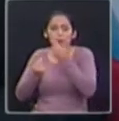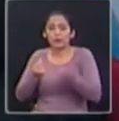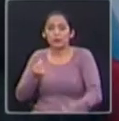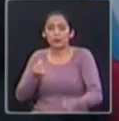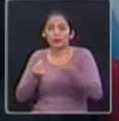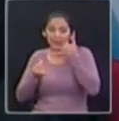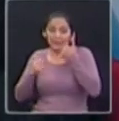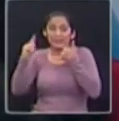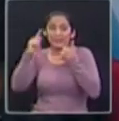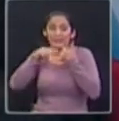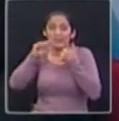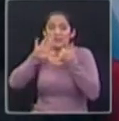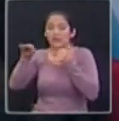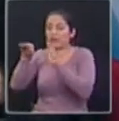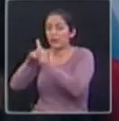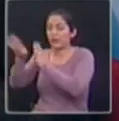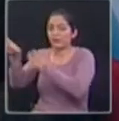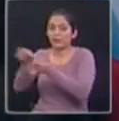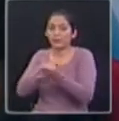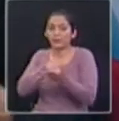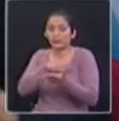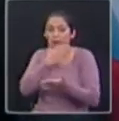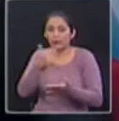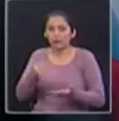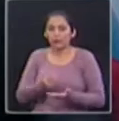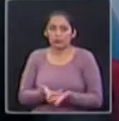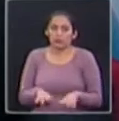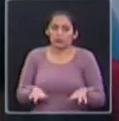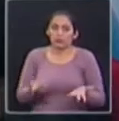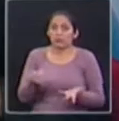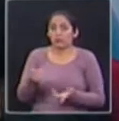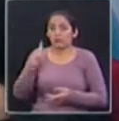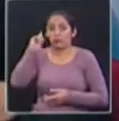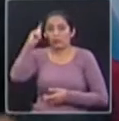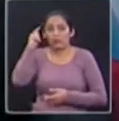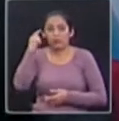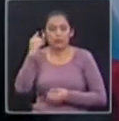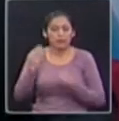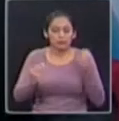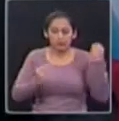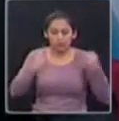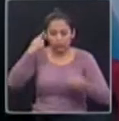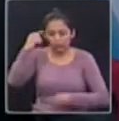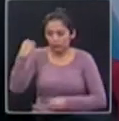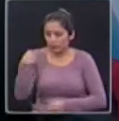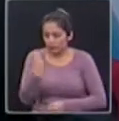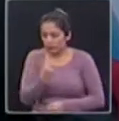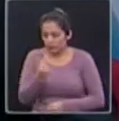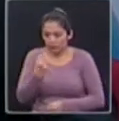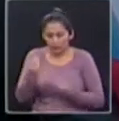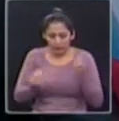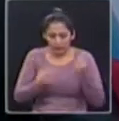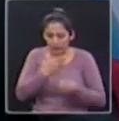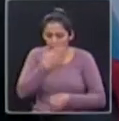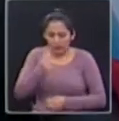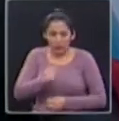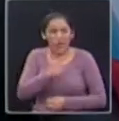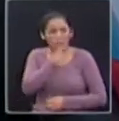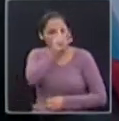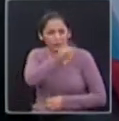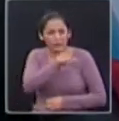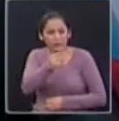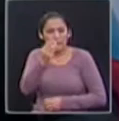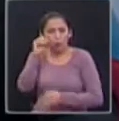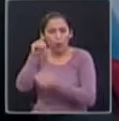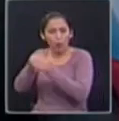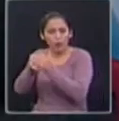y buscan el dinero electrónico puede convertirse en una salida para comenzar a emitir sin respaldo y ese es el peligro